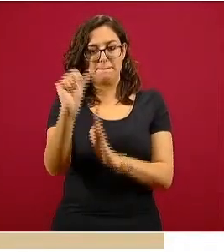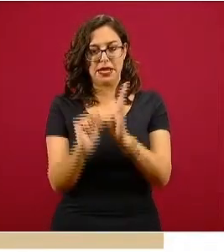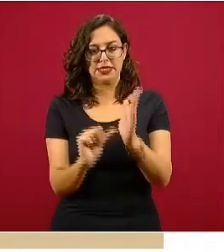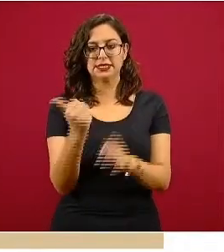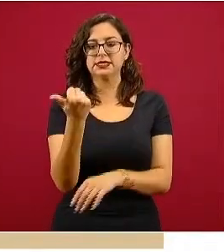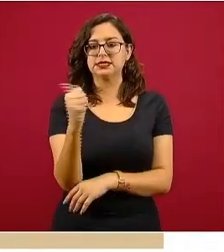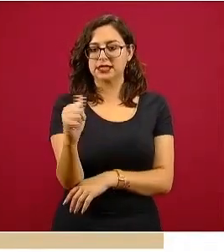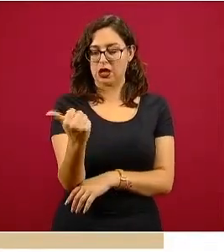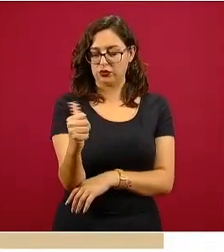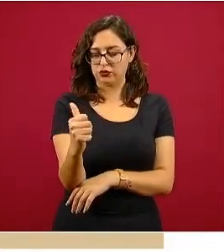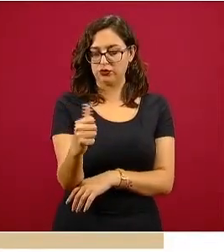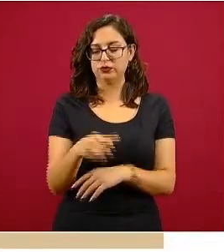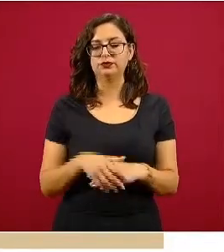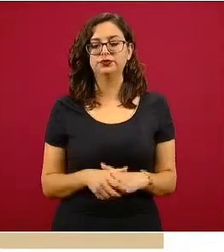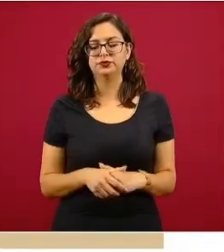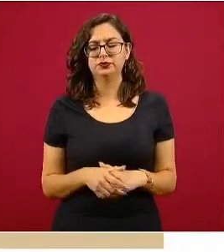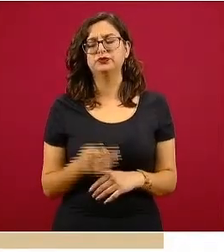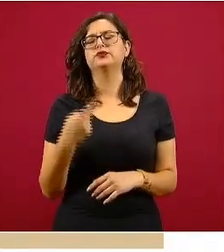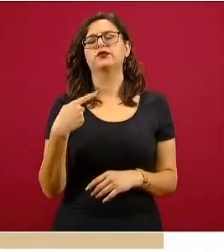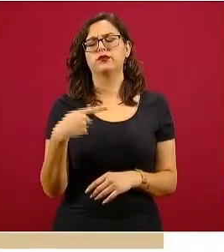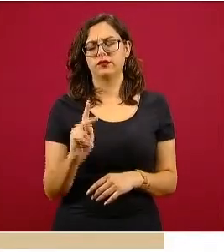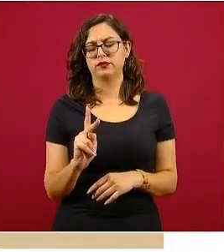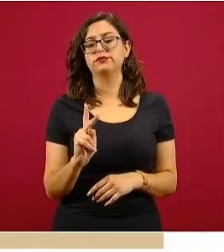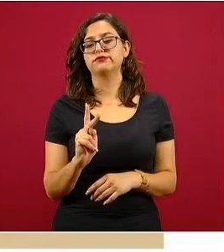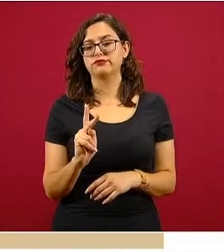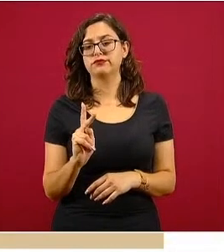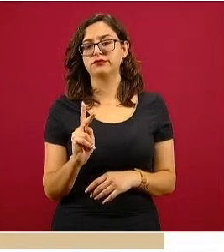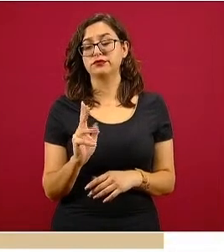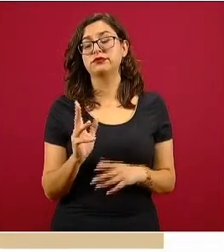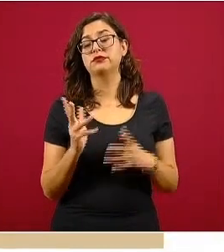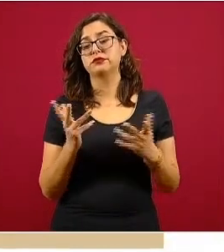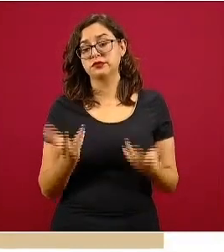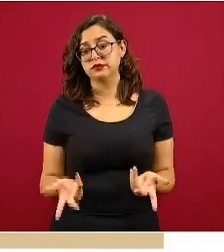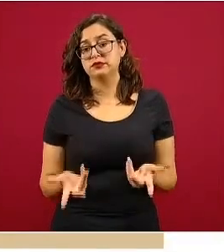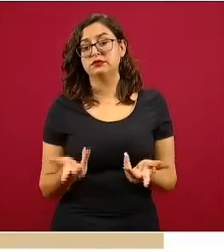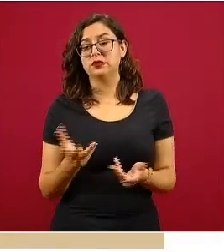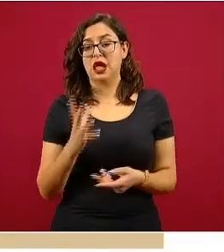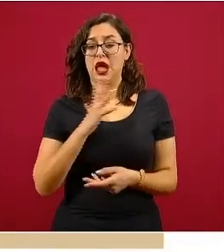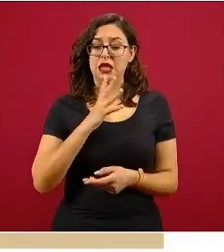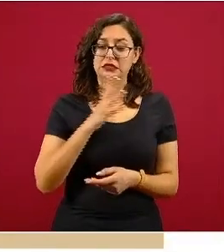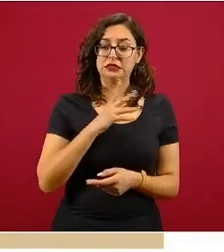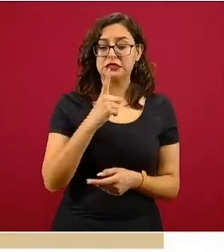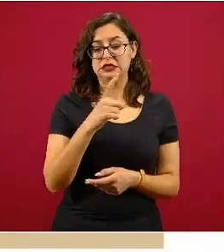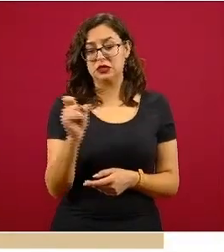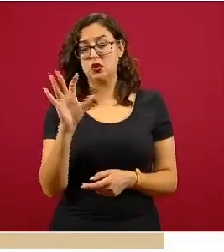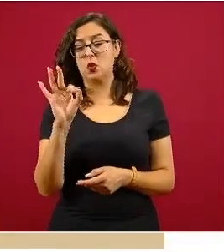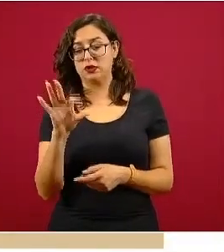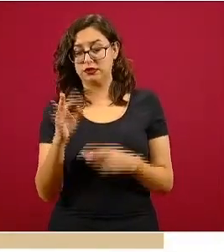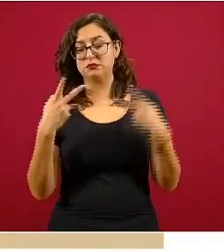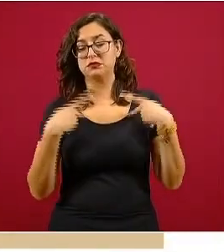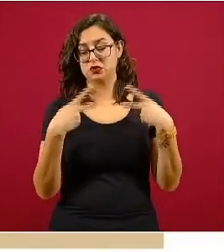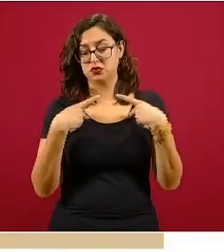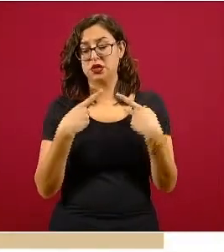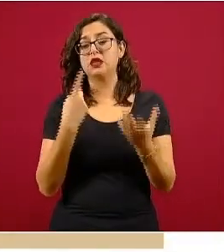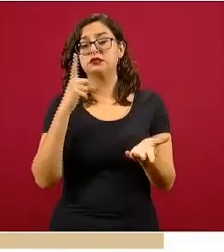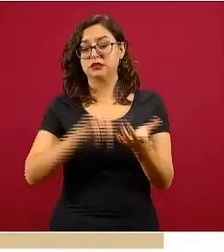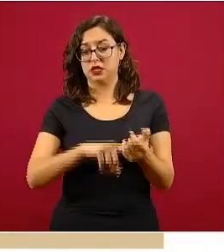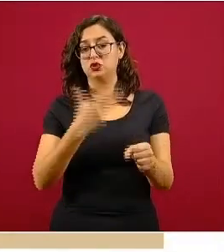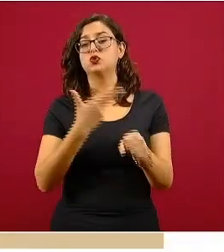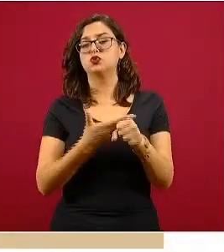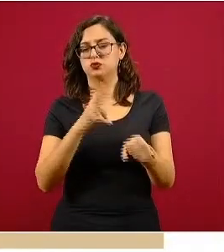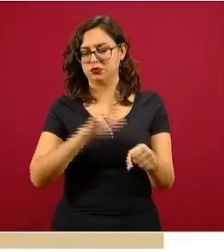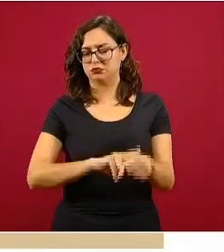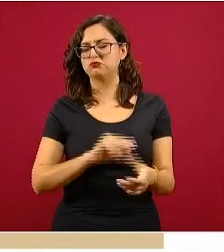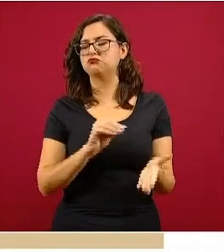de la hospitalización, aunque todavía se mantienen por lo menos 140 personas hospitalizadas en las